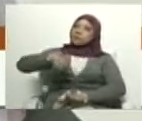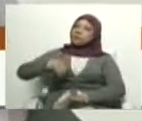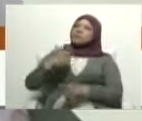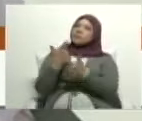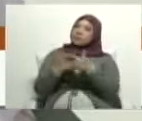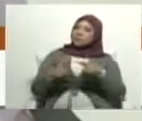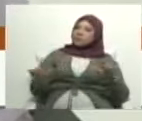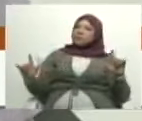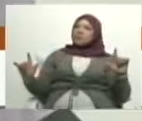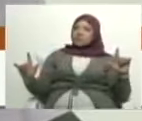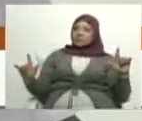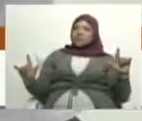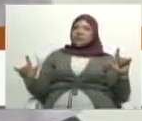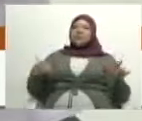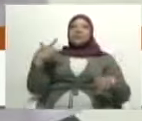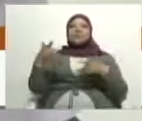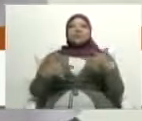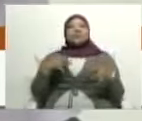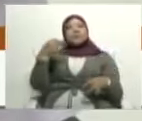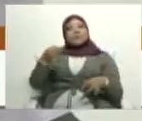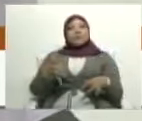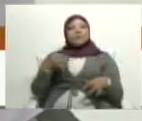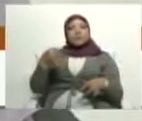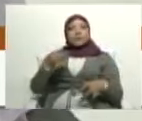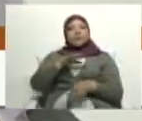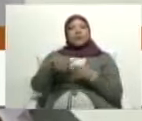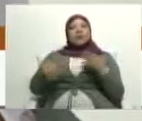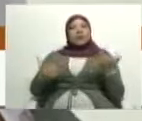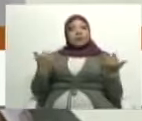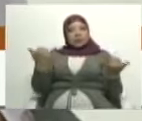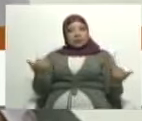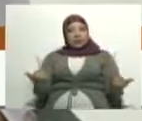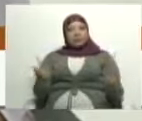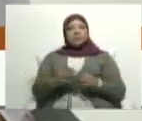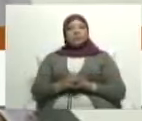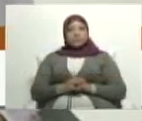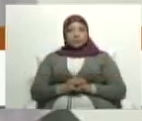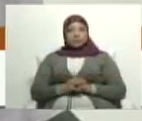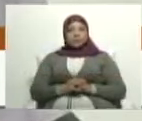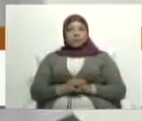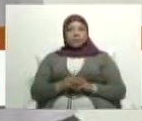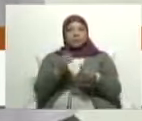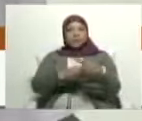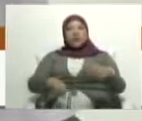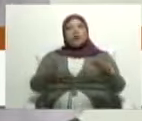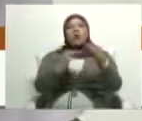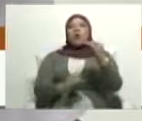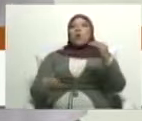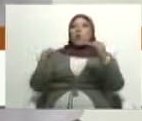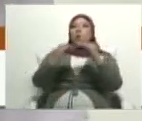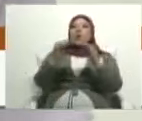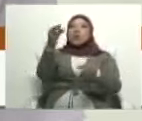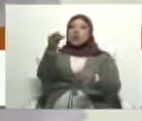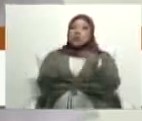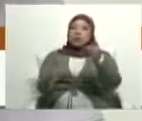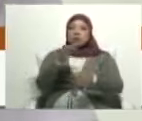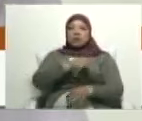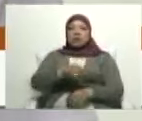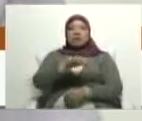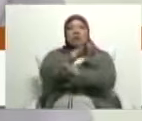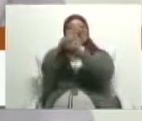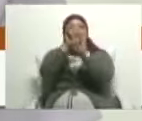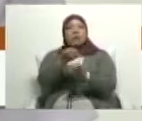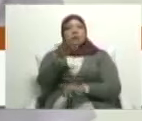libertador, trayendo para sí y para acá la igualdad social, la justicia social, la